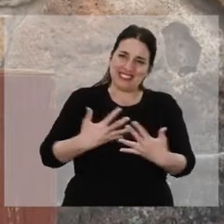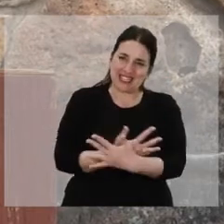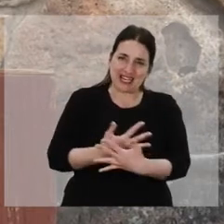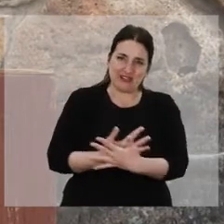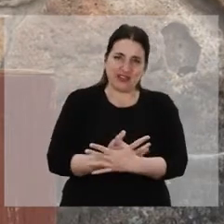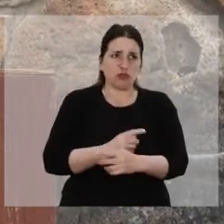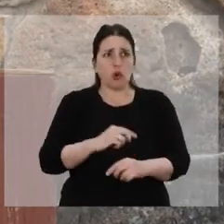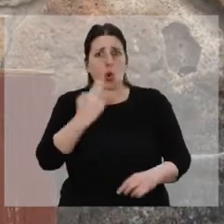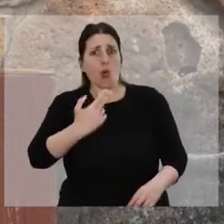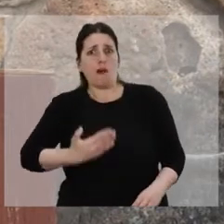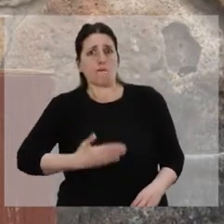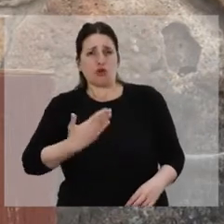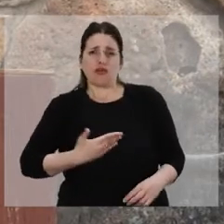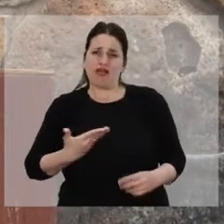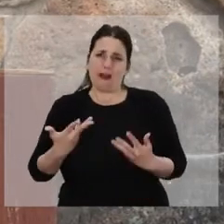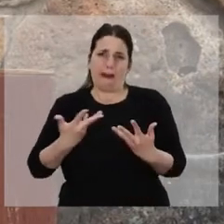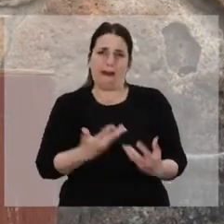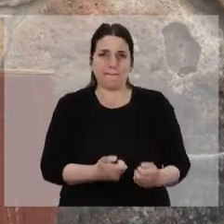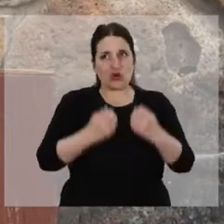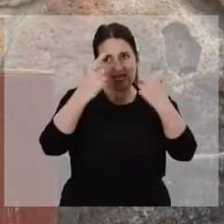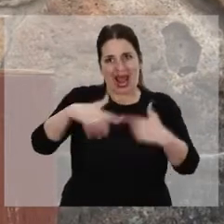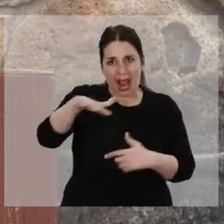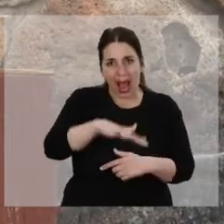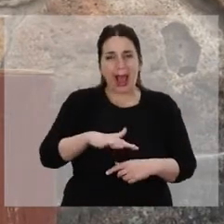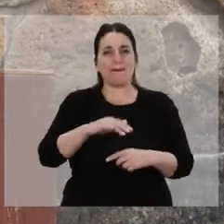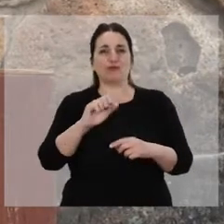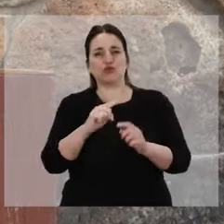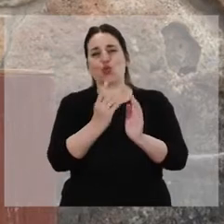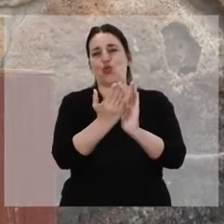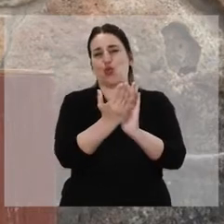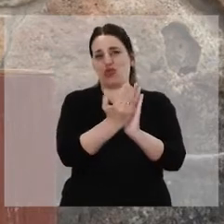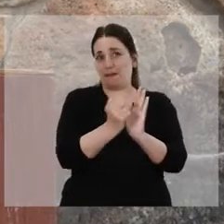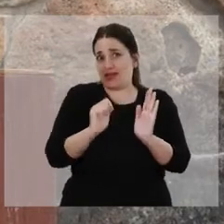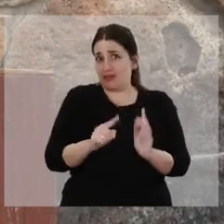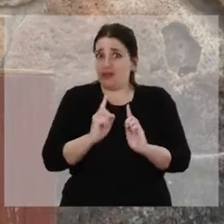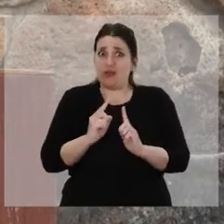a la familia, al departamento y al país. Y